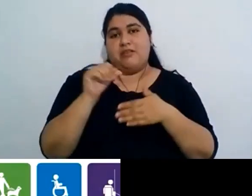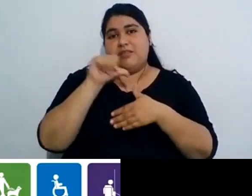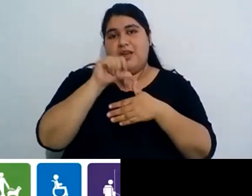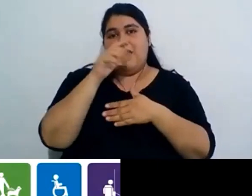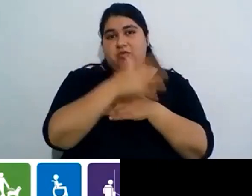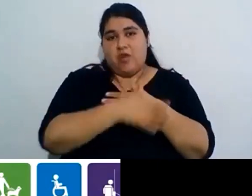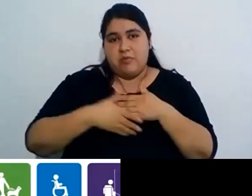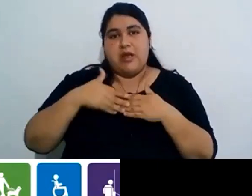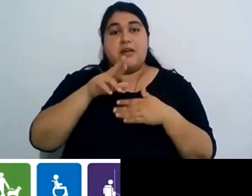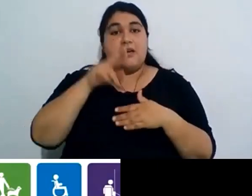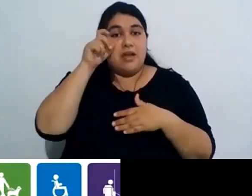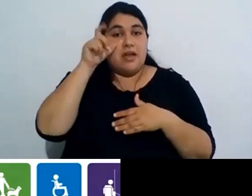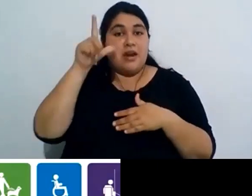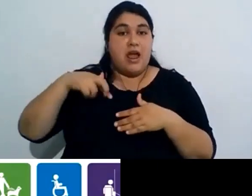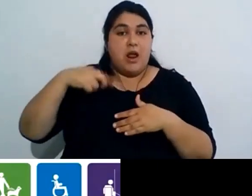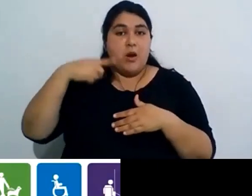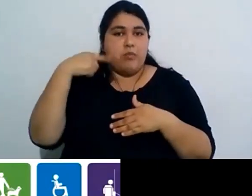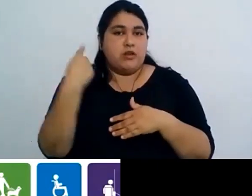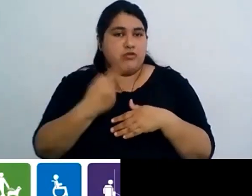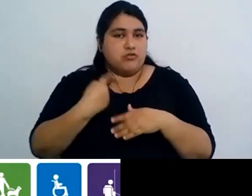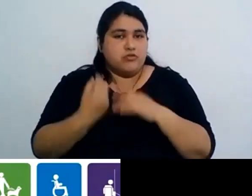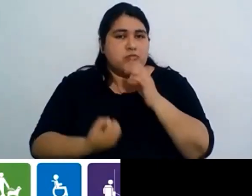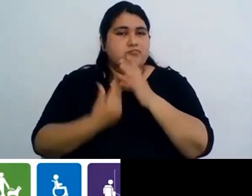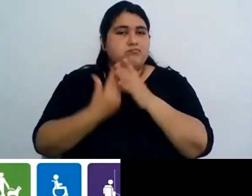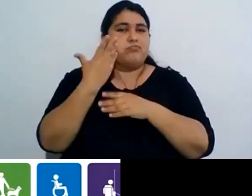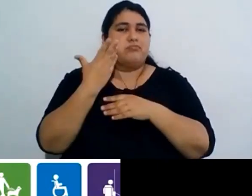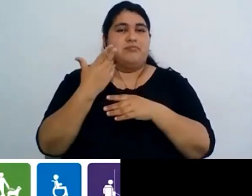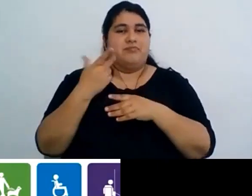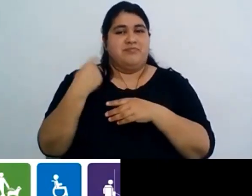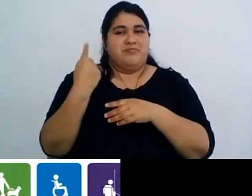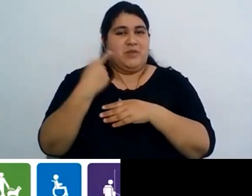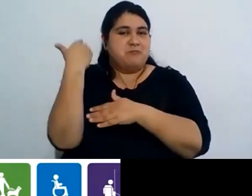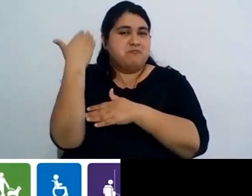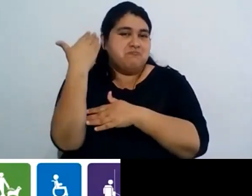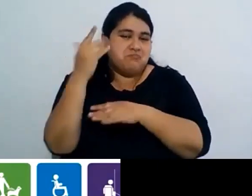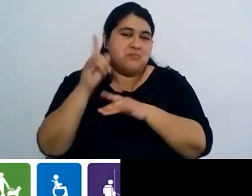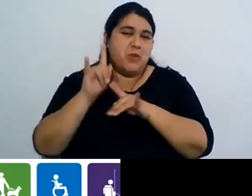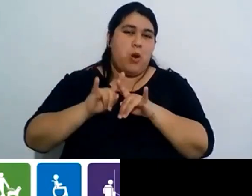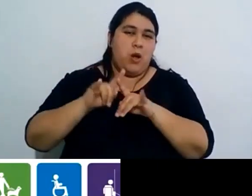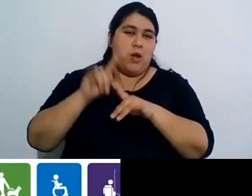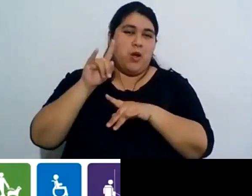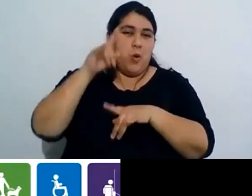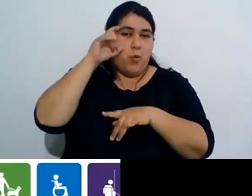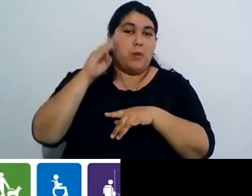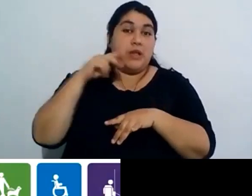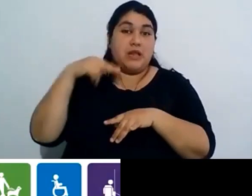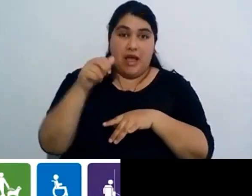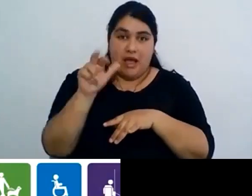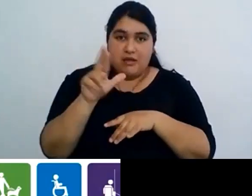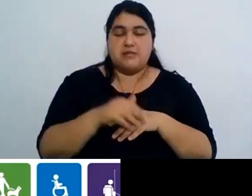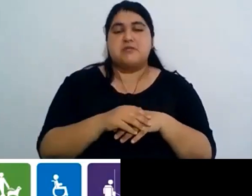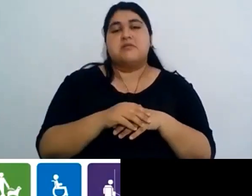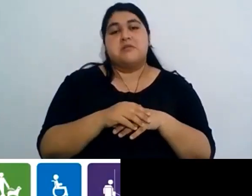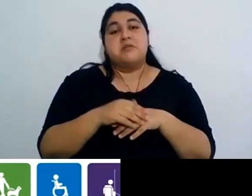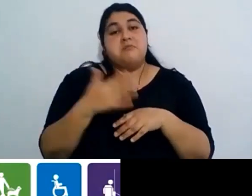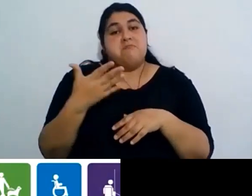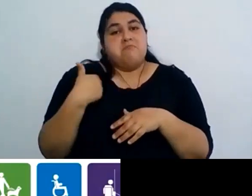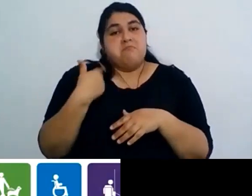formamos esta ponencia, este webinar. Y me parece muy acertado el